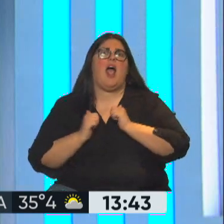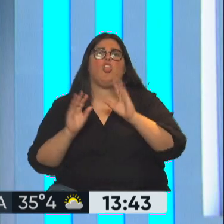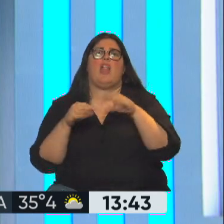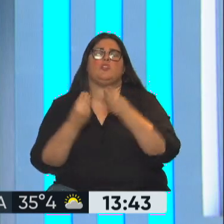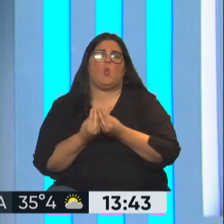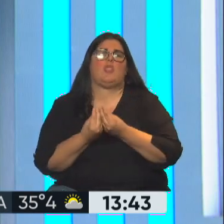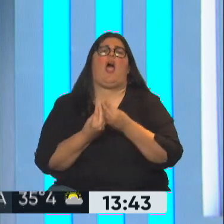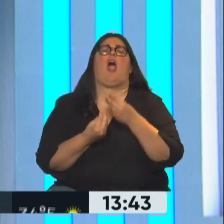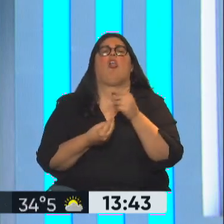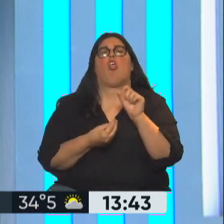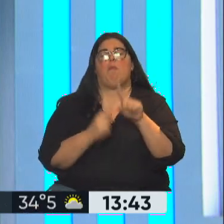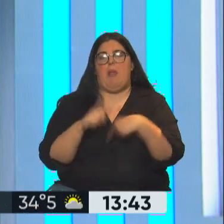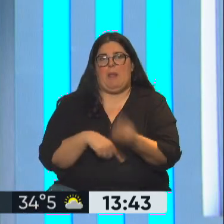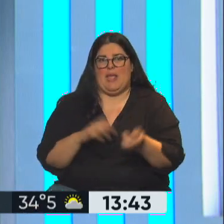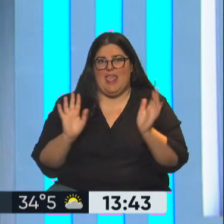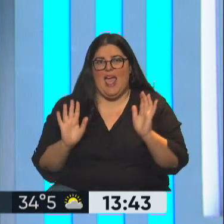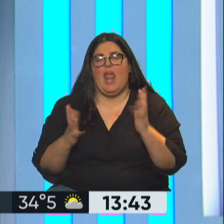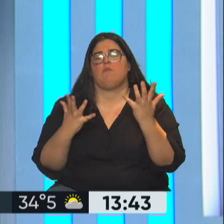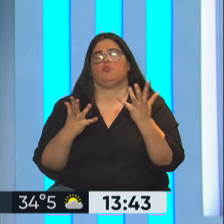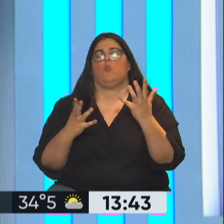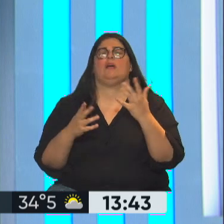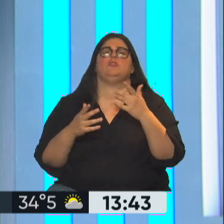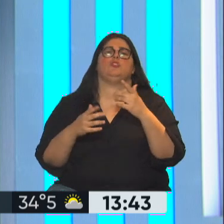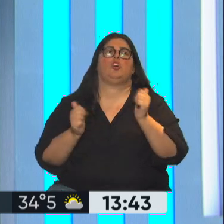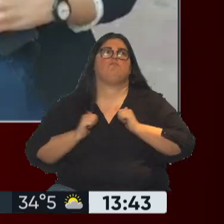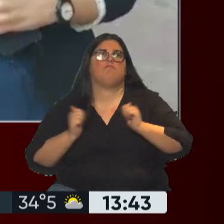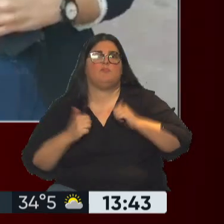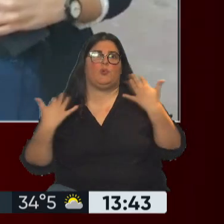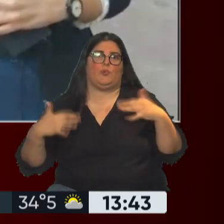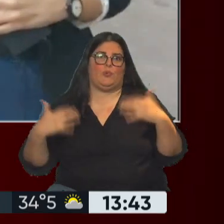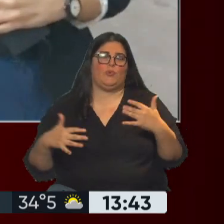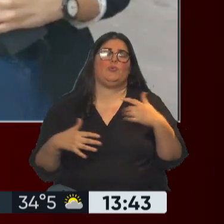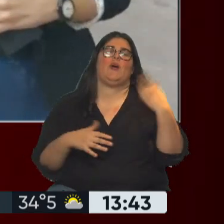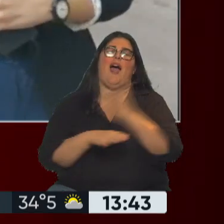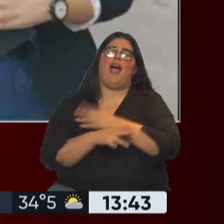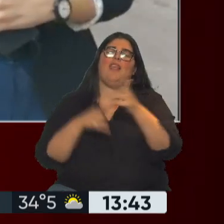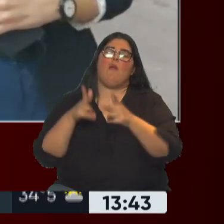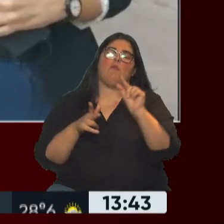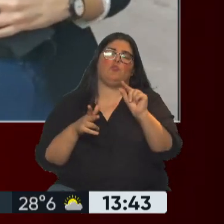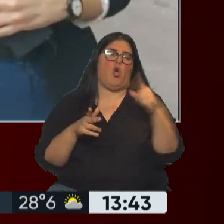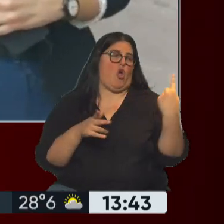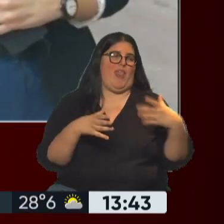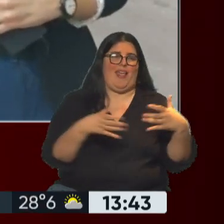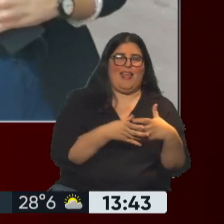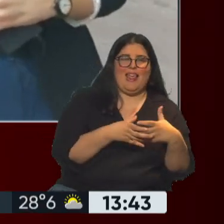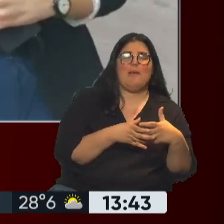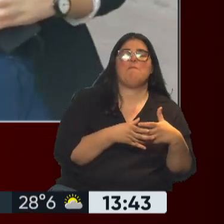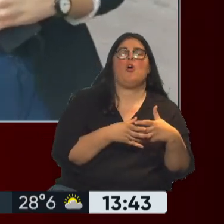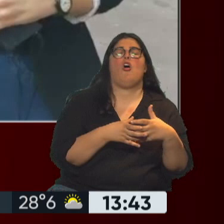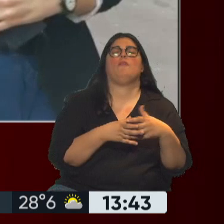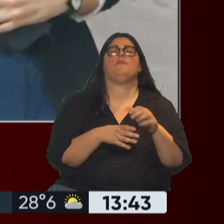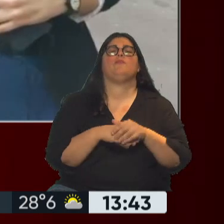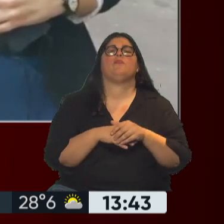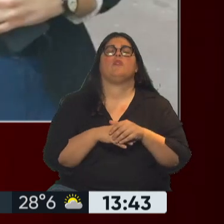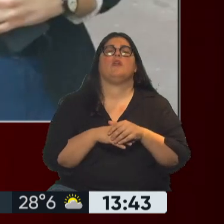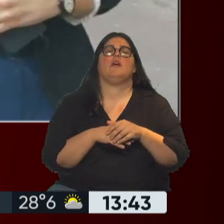resultados de mañana, lógicamente con mucha expectativa. Recién planteamos un poco junto al equipo, junto a Alejandra y Ever,